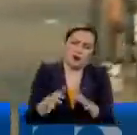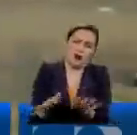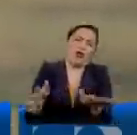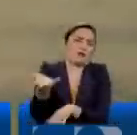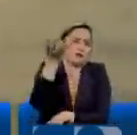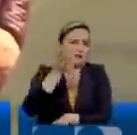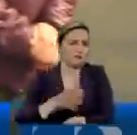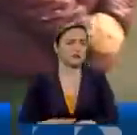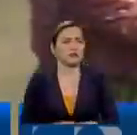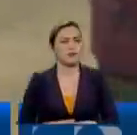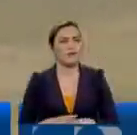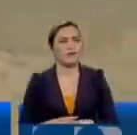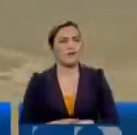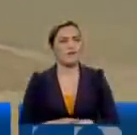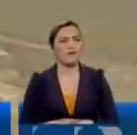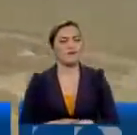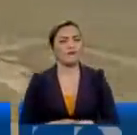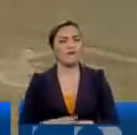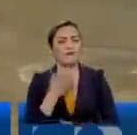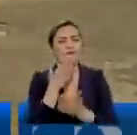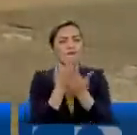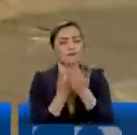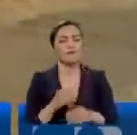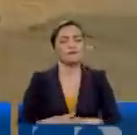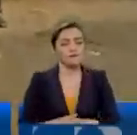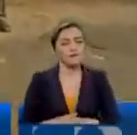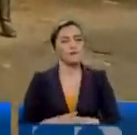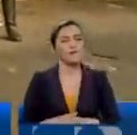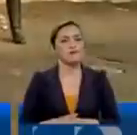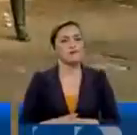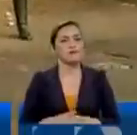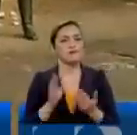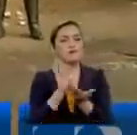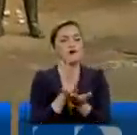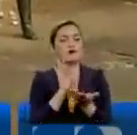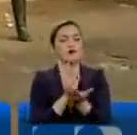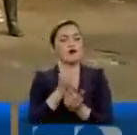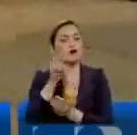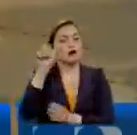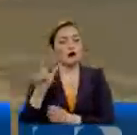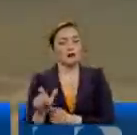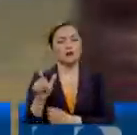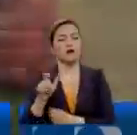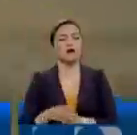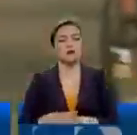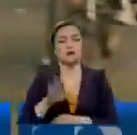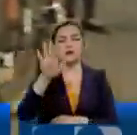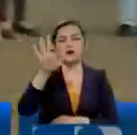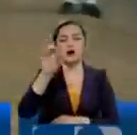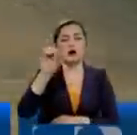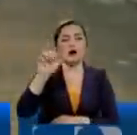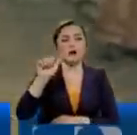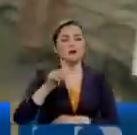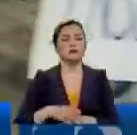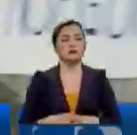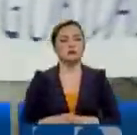dado muchas cosas aquí en el barrio. Muchas gracias, vecina. Tenemos también el testimonio de otra vecina, ella es Toa Jaramillo. Muy